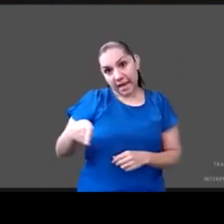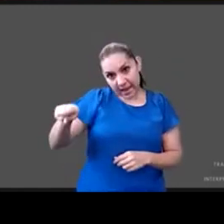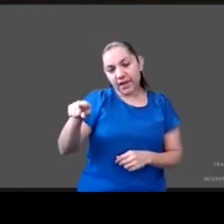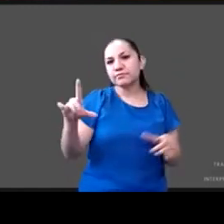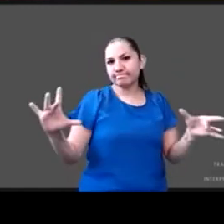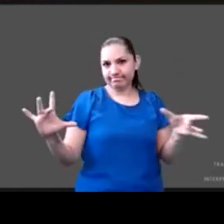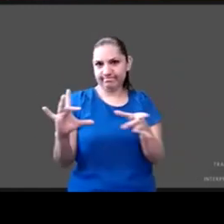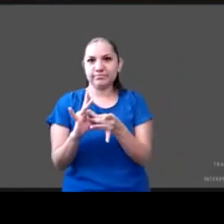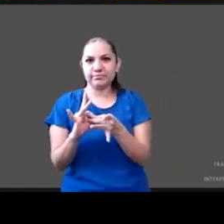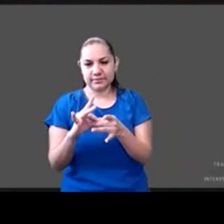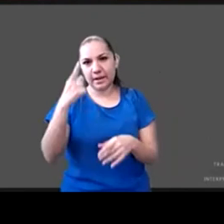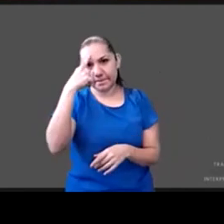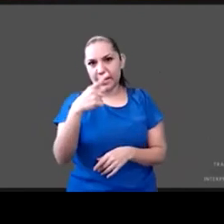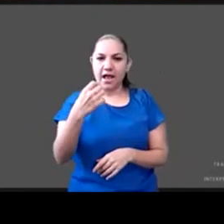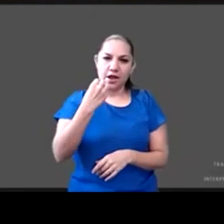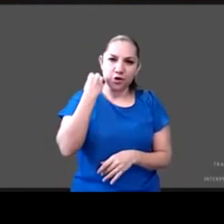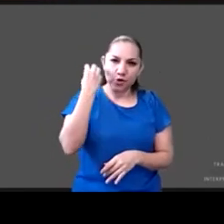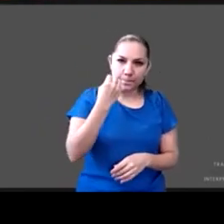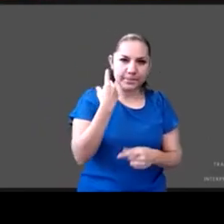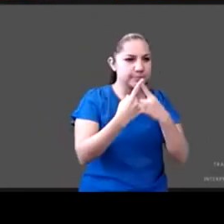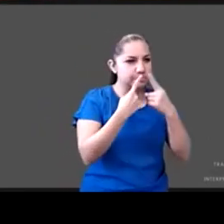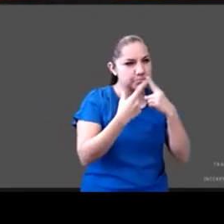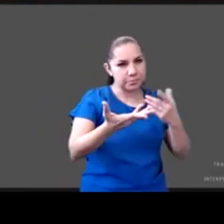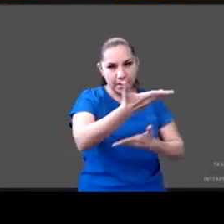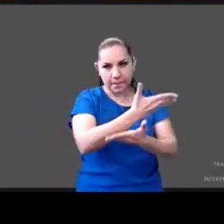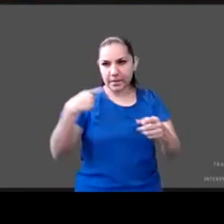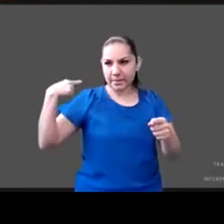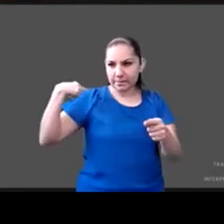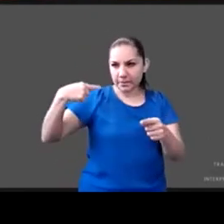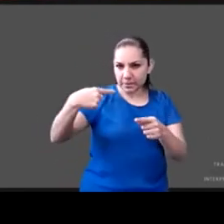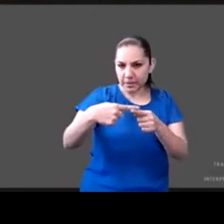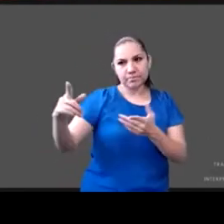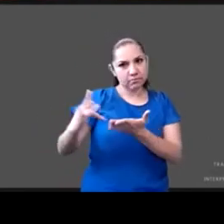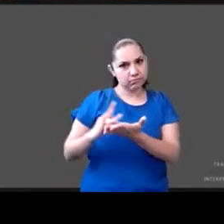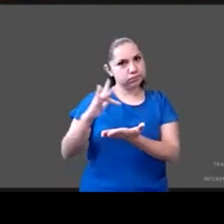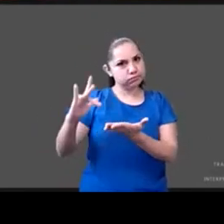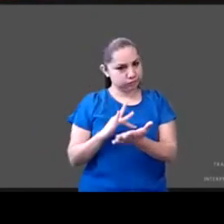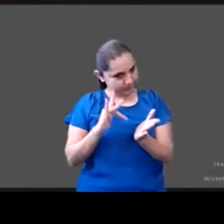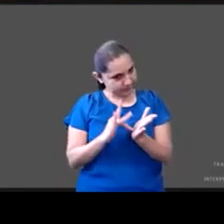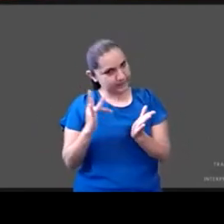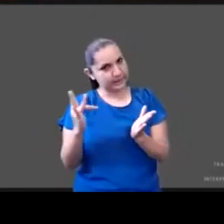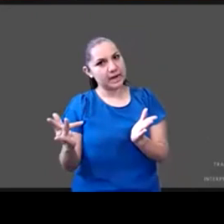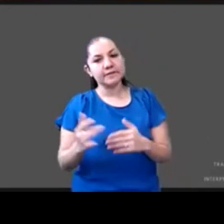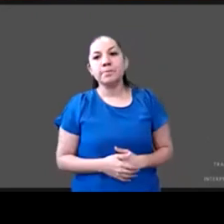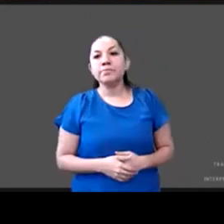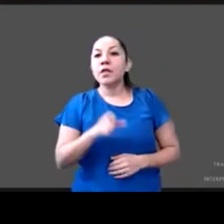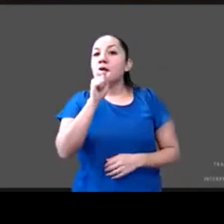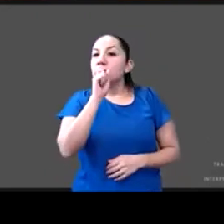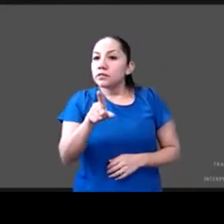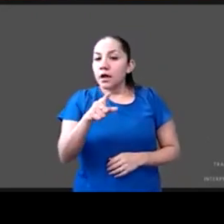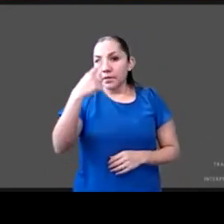esta serie de conversatorios, pues tuvimos muchas reuniones para organizarlos y también para difundirlos, y le